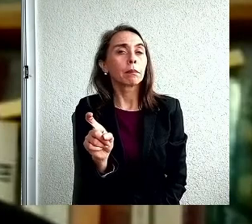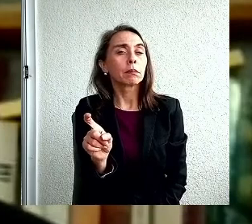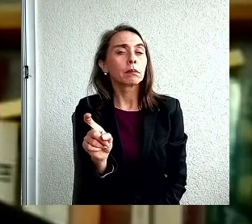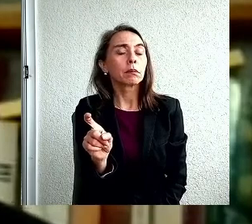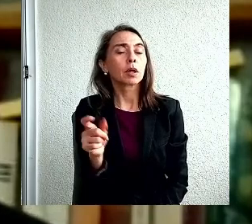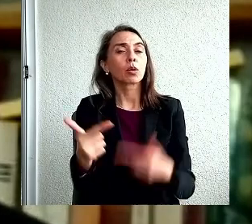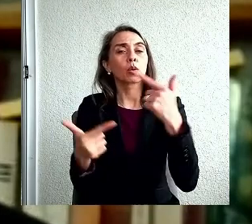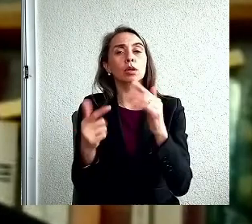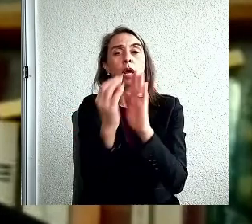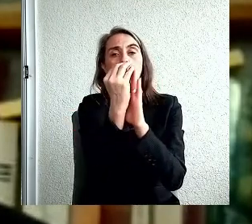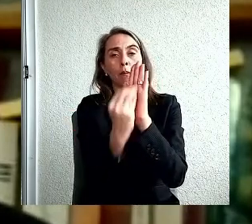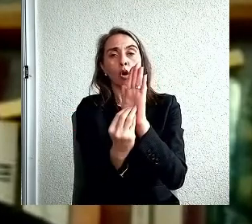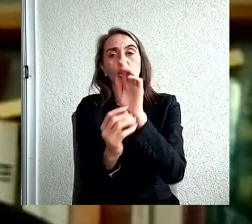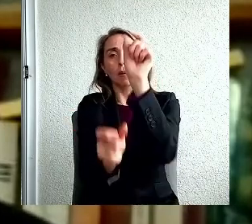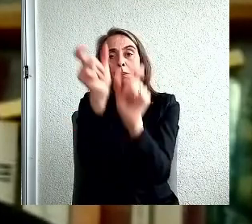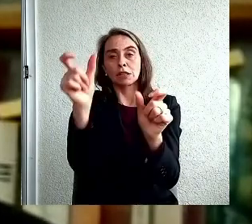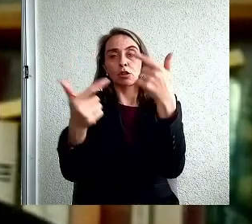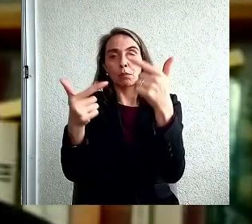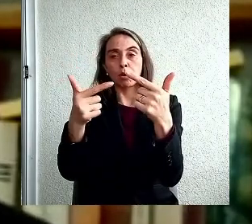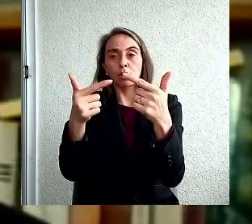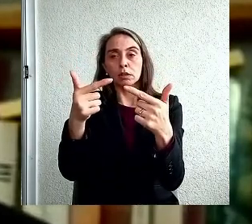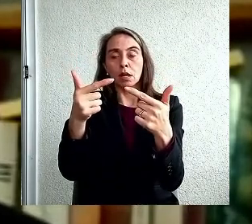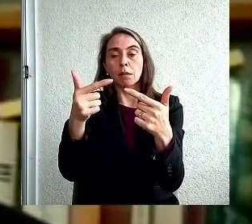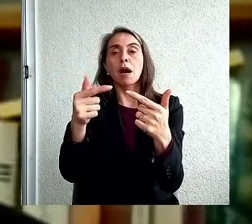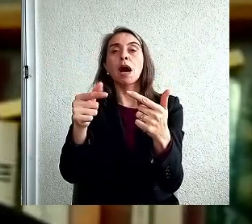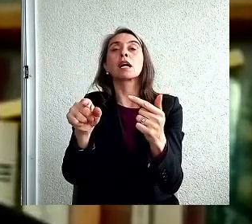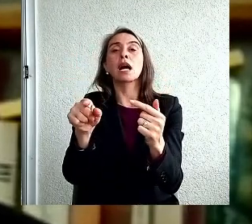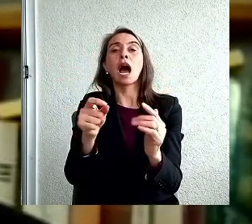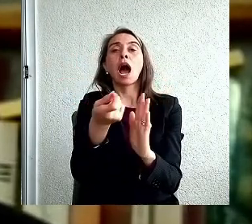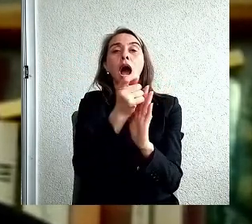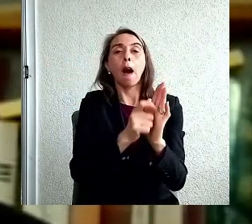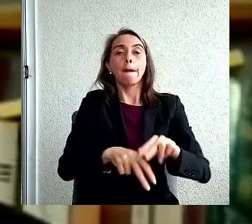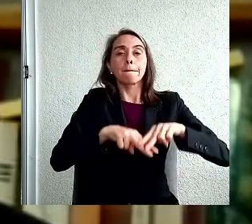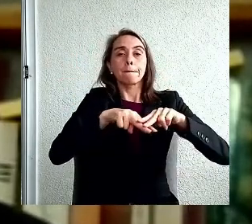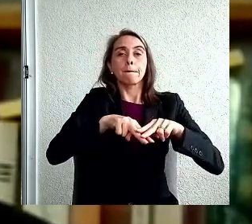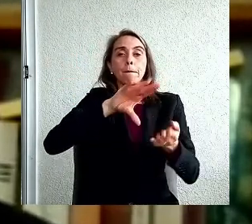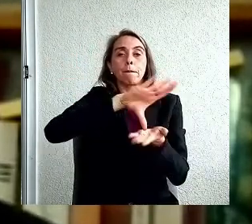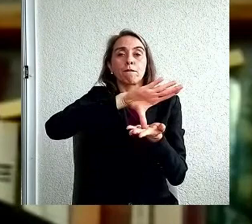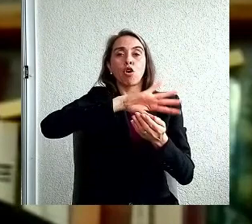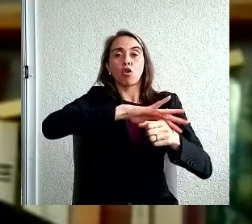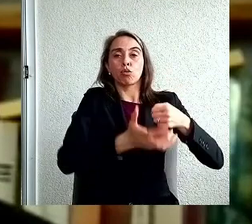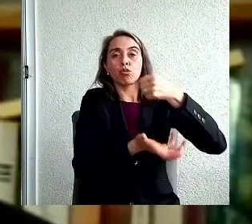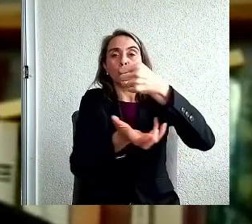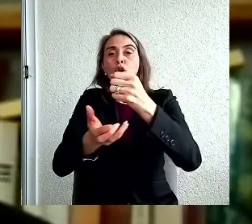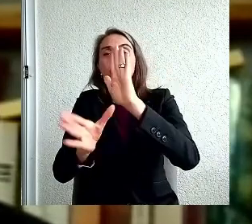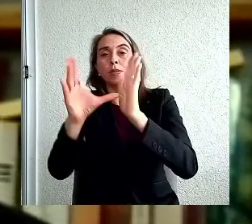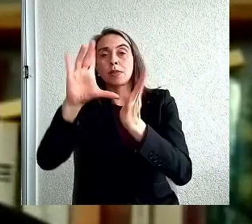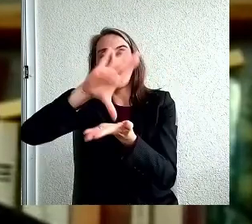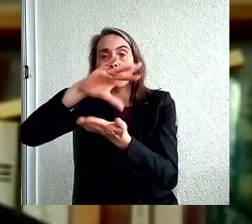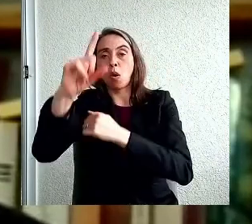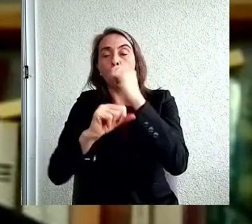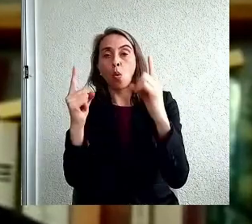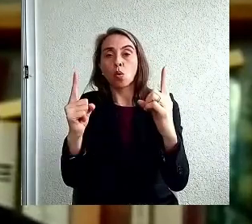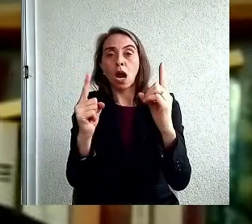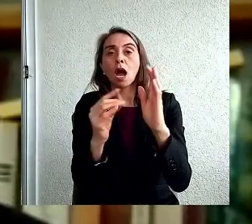al presupuesto. Entonces, de ahí proviene la pregunta. Entonces hay una, a la respuesta, las economías